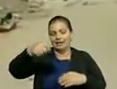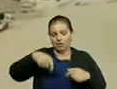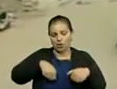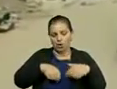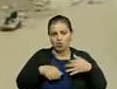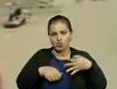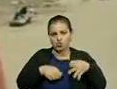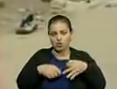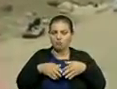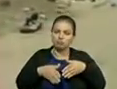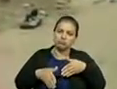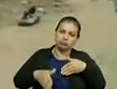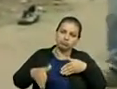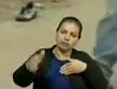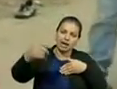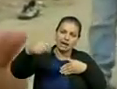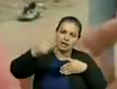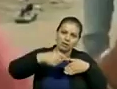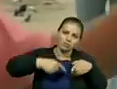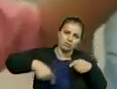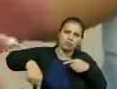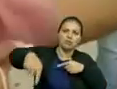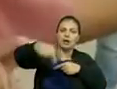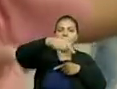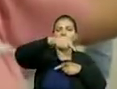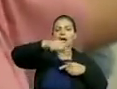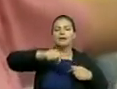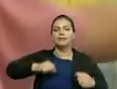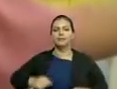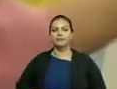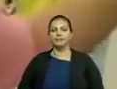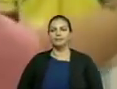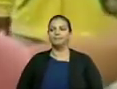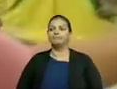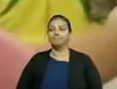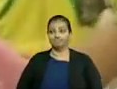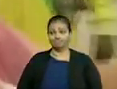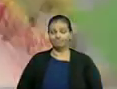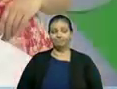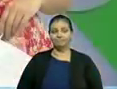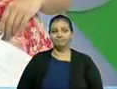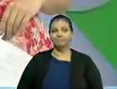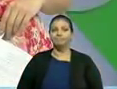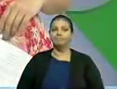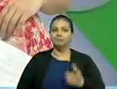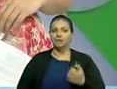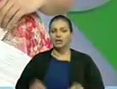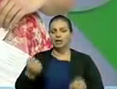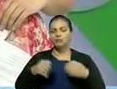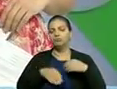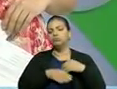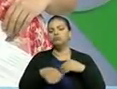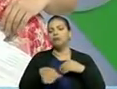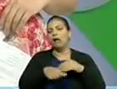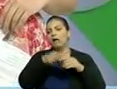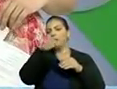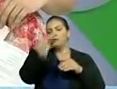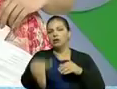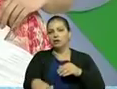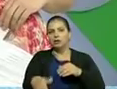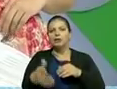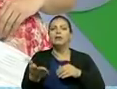aquí en Durán. Compañeros en estudios, ustedes tienen más información. Un vehículo cayó a una zanja. Enhorabuena, no hay personas heridas.